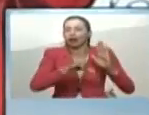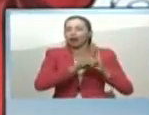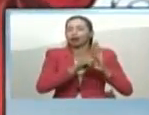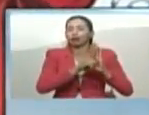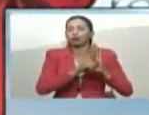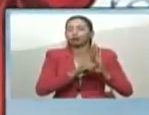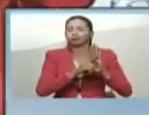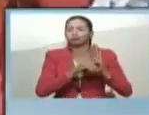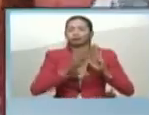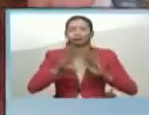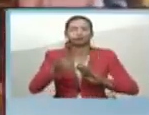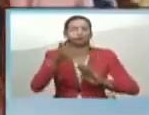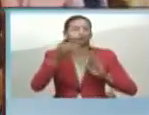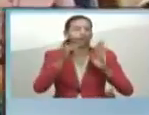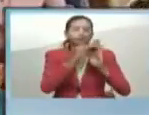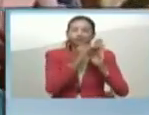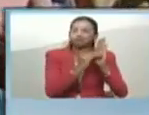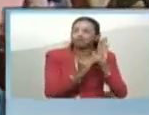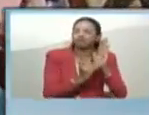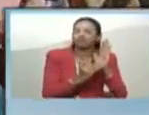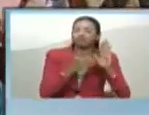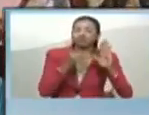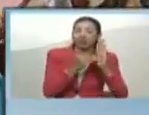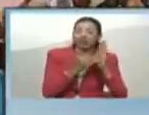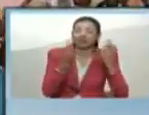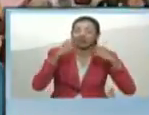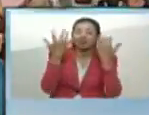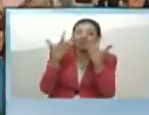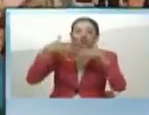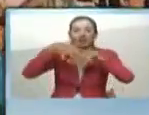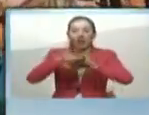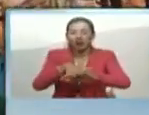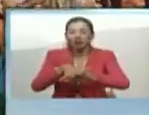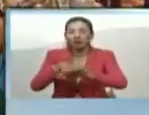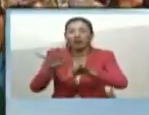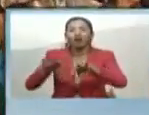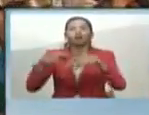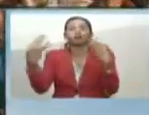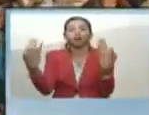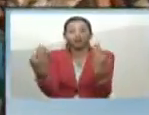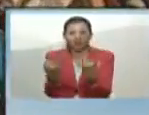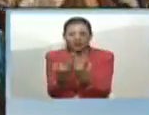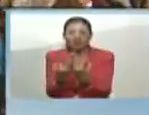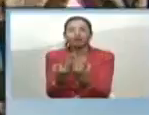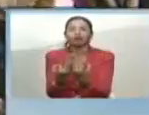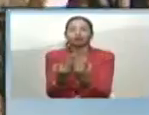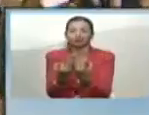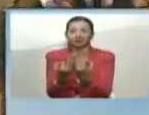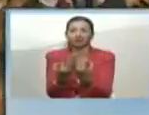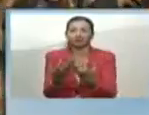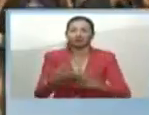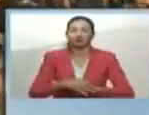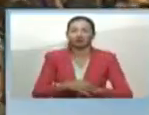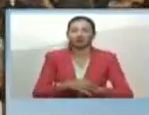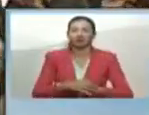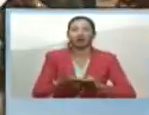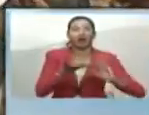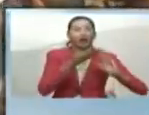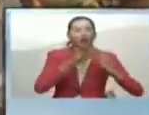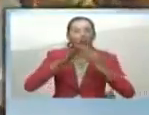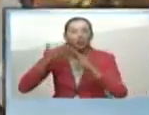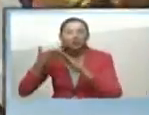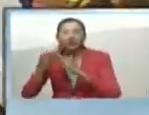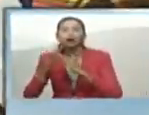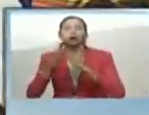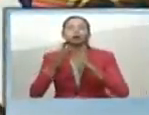principio fundamental es integrarnos a la familia primeramente a la comunidad y